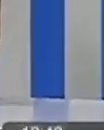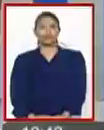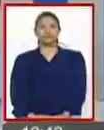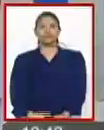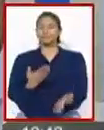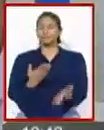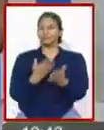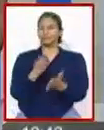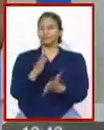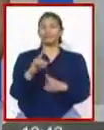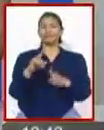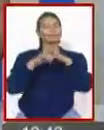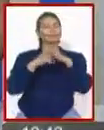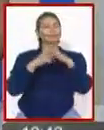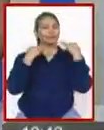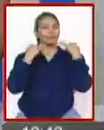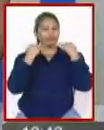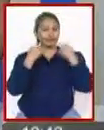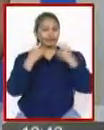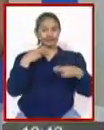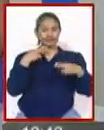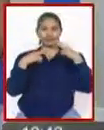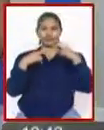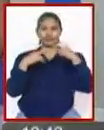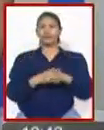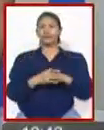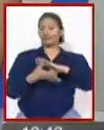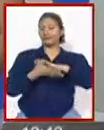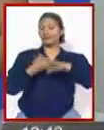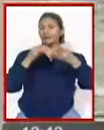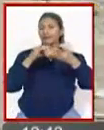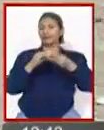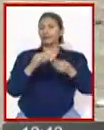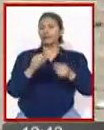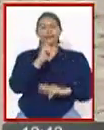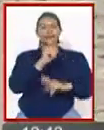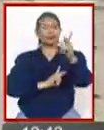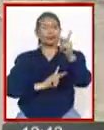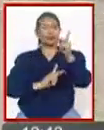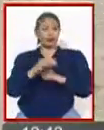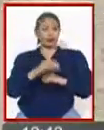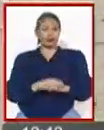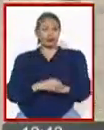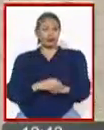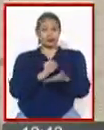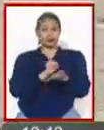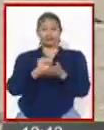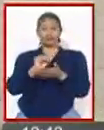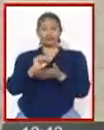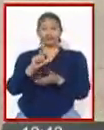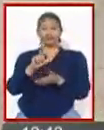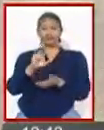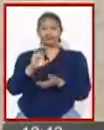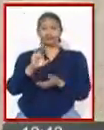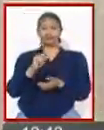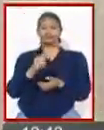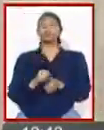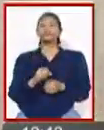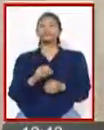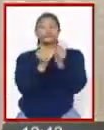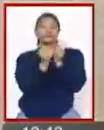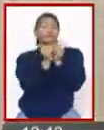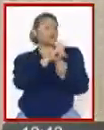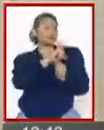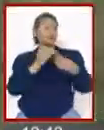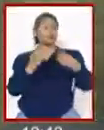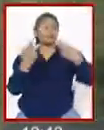Muy buenas tardes, damos inicio rápidamente a las informaciones contándoles de que los vecinos del barrio Santa Lucía justamente con la policía